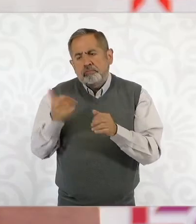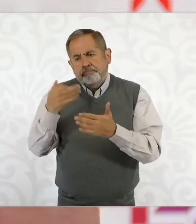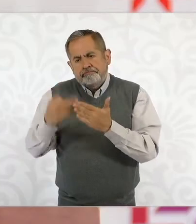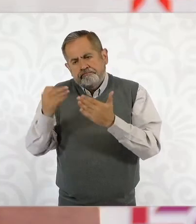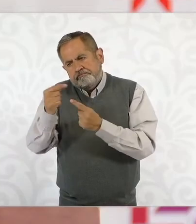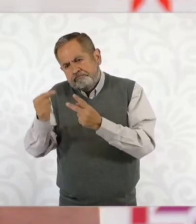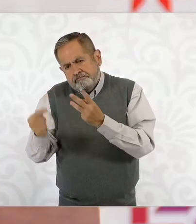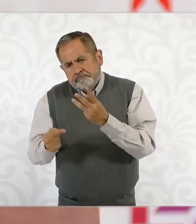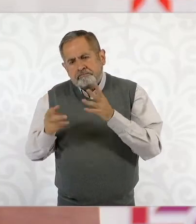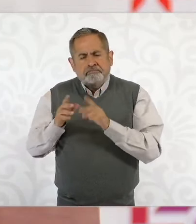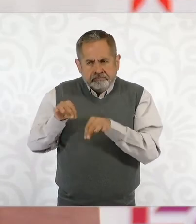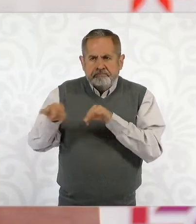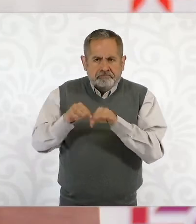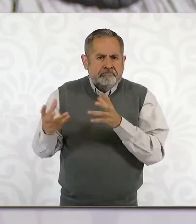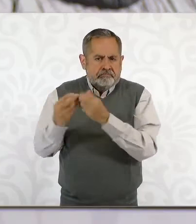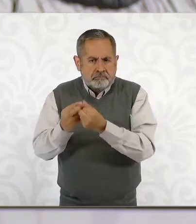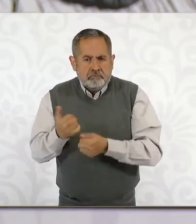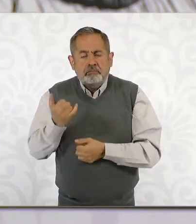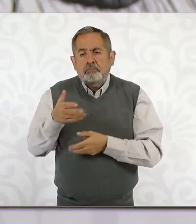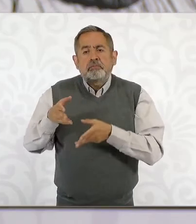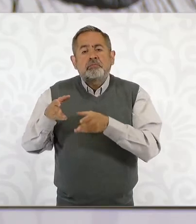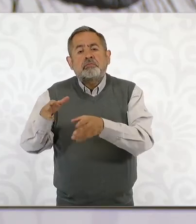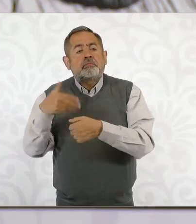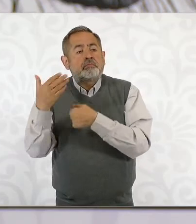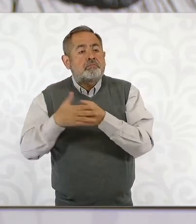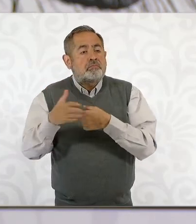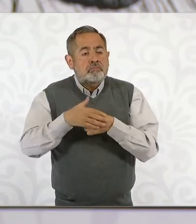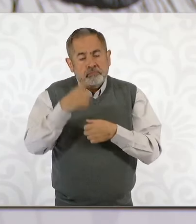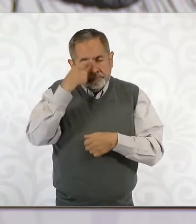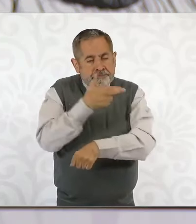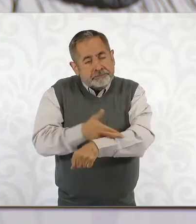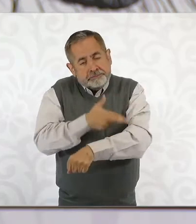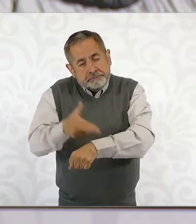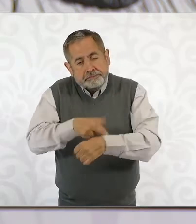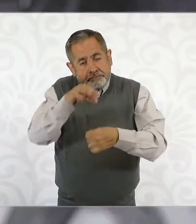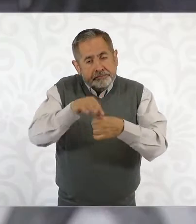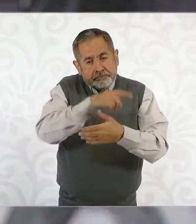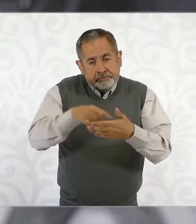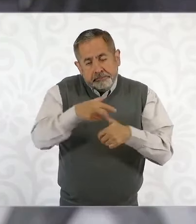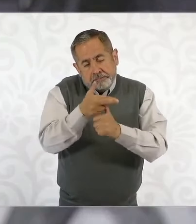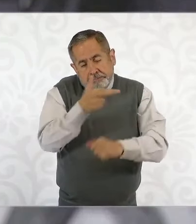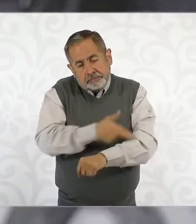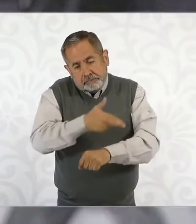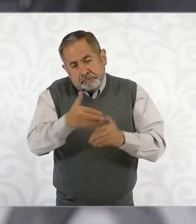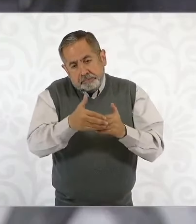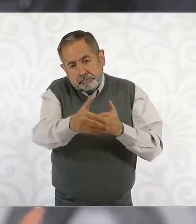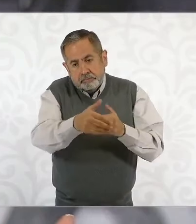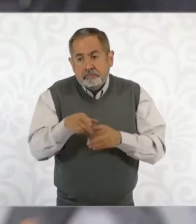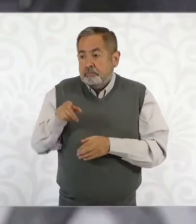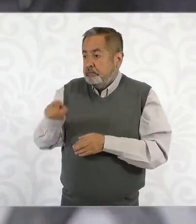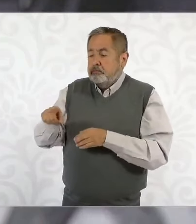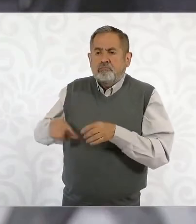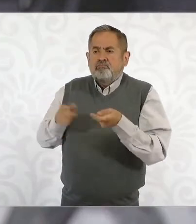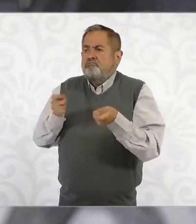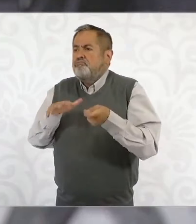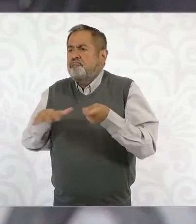también evidentes y conducir el proceso electoral con rectitud porque los gobernadores pues participan en la gobernabilidad